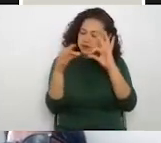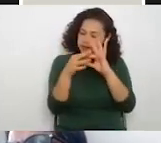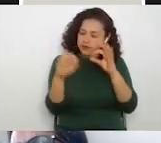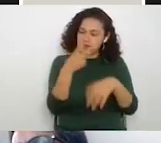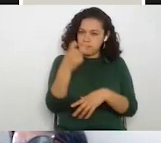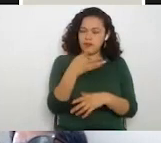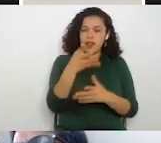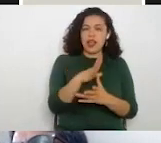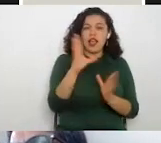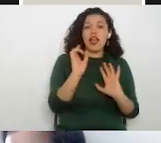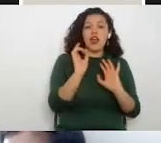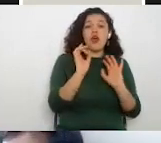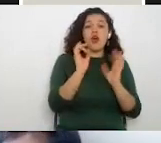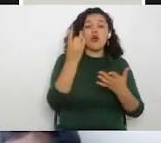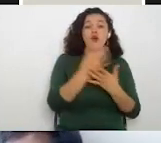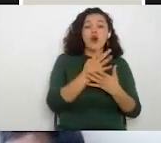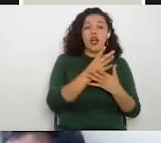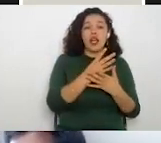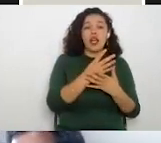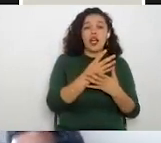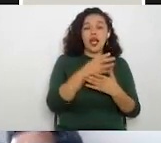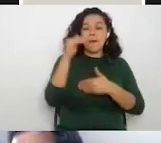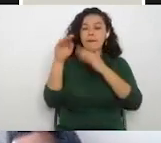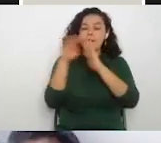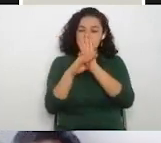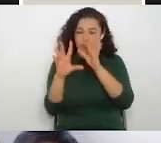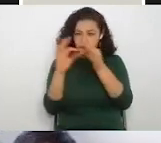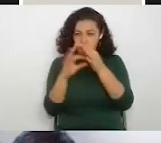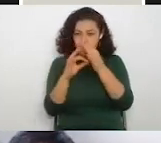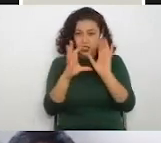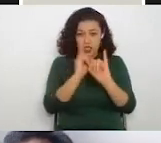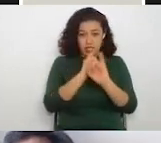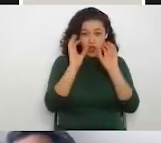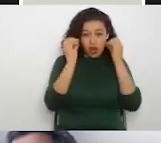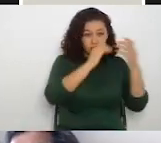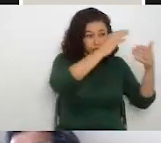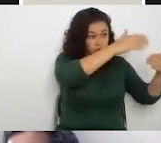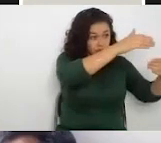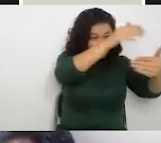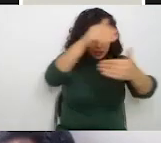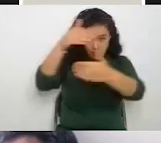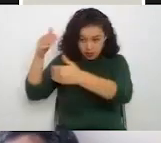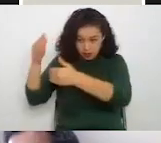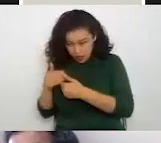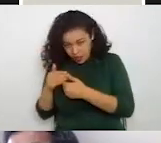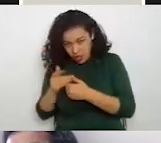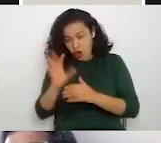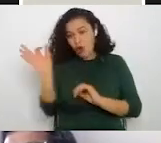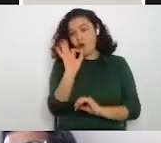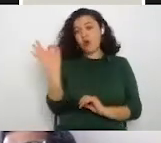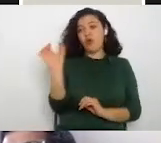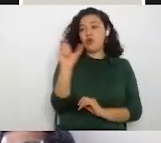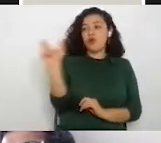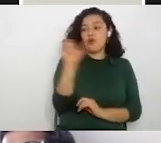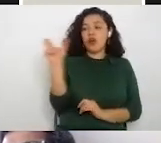una recopilación de los diferentes procedimientos de una organización o cuando la organización es muy grande, de un